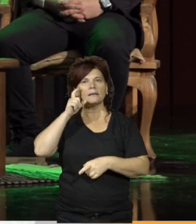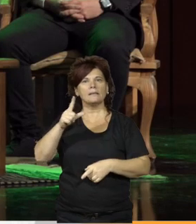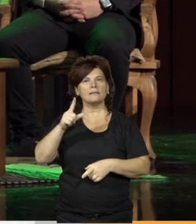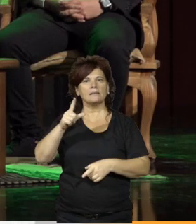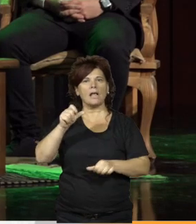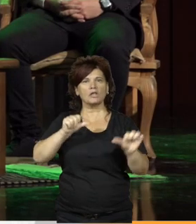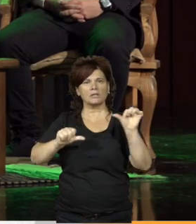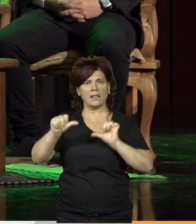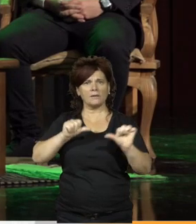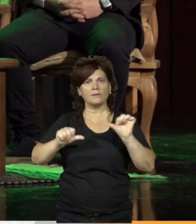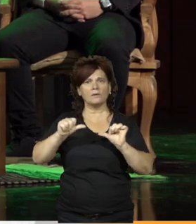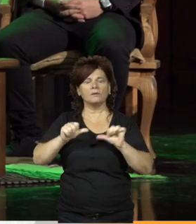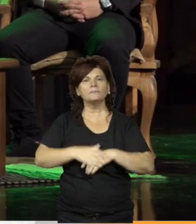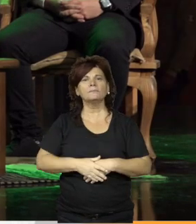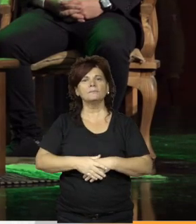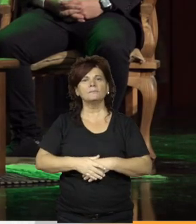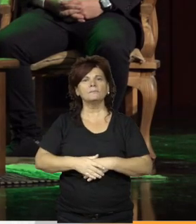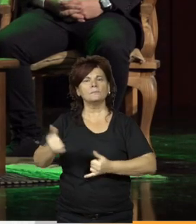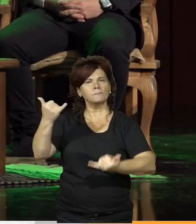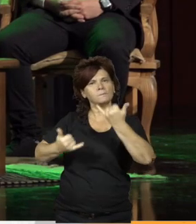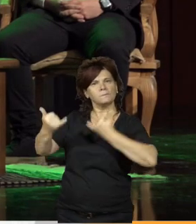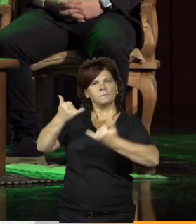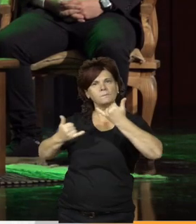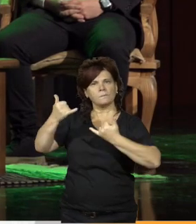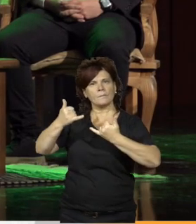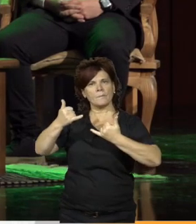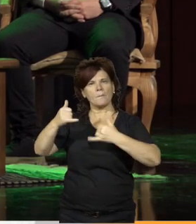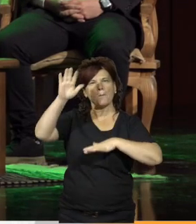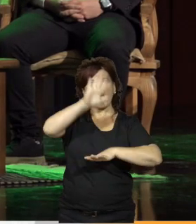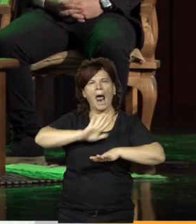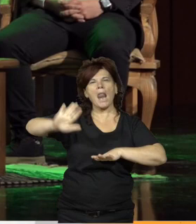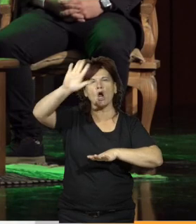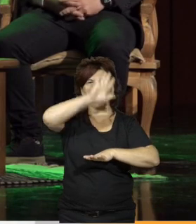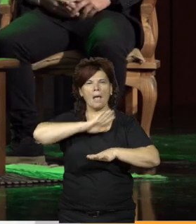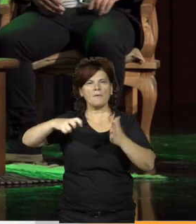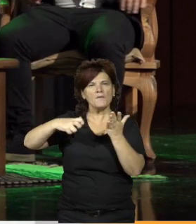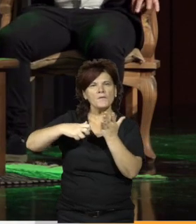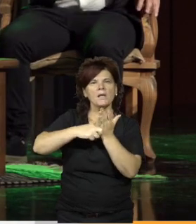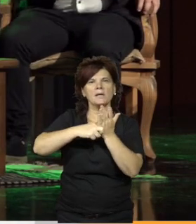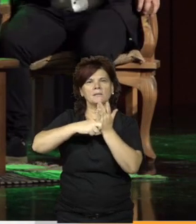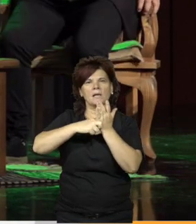científico. Nos va a hablar del panorama de la fiscalización en materia ambiental.